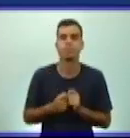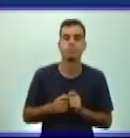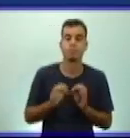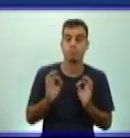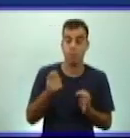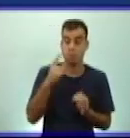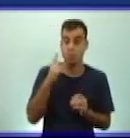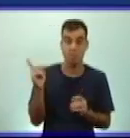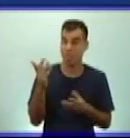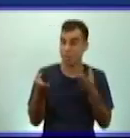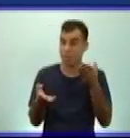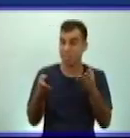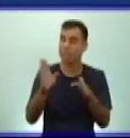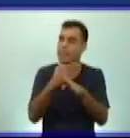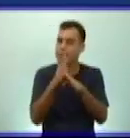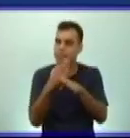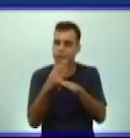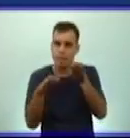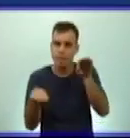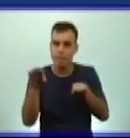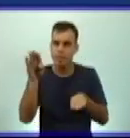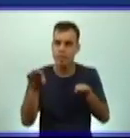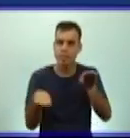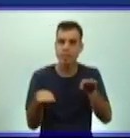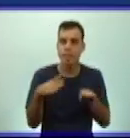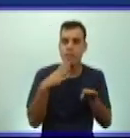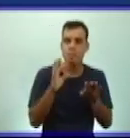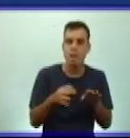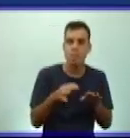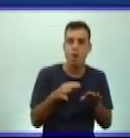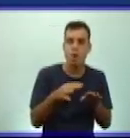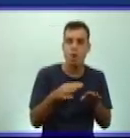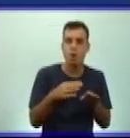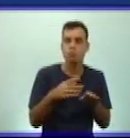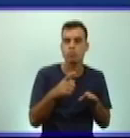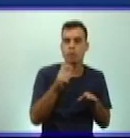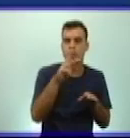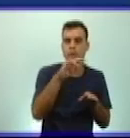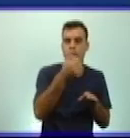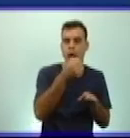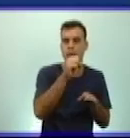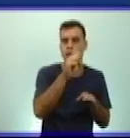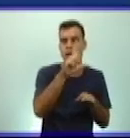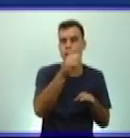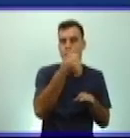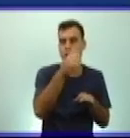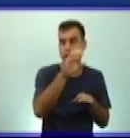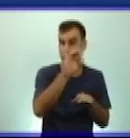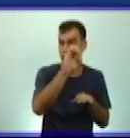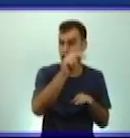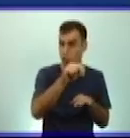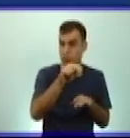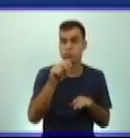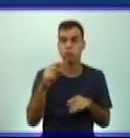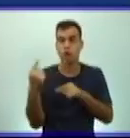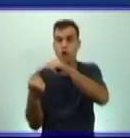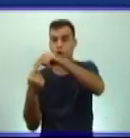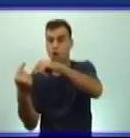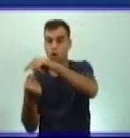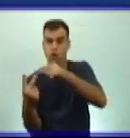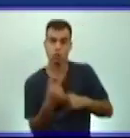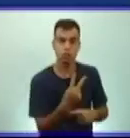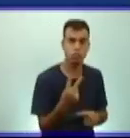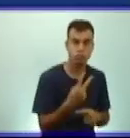decía, una diferencia entre el movimiento de traslación y el movimiento de rotación. Conceptos de movimiento de traslación que